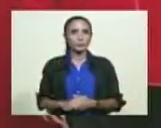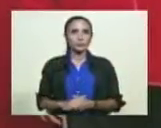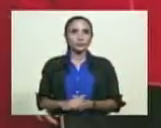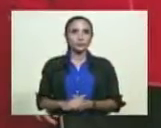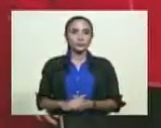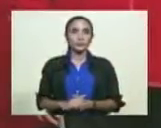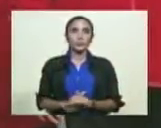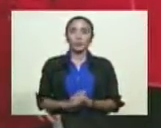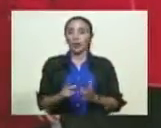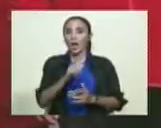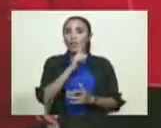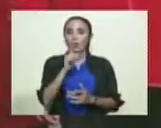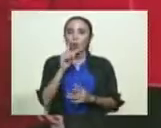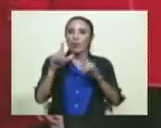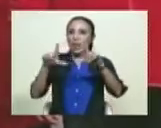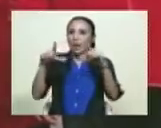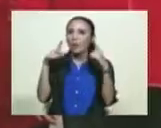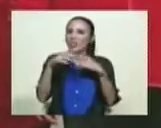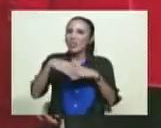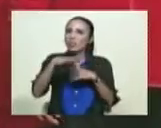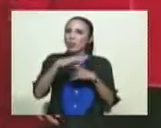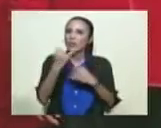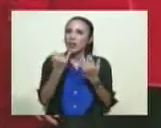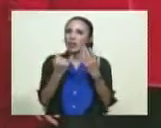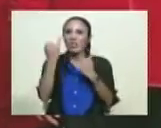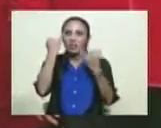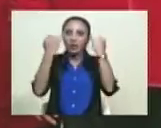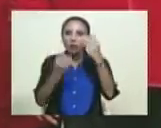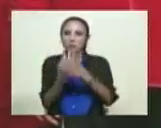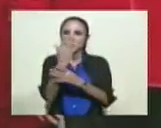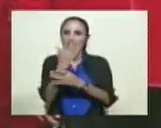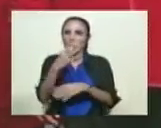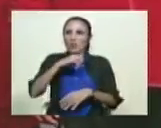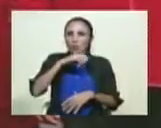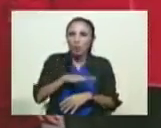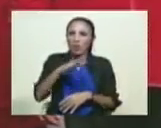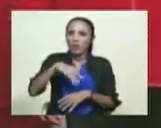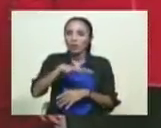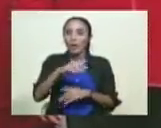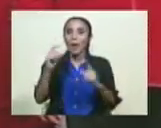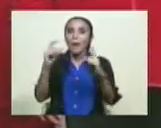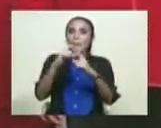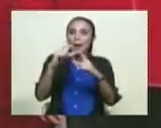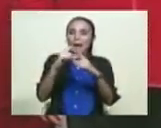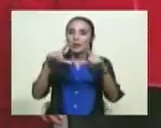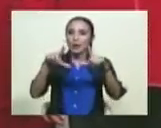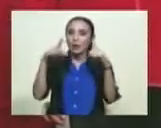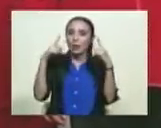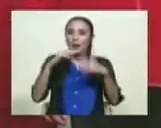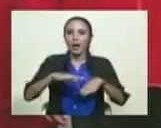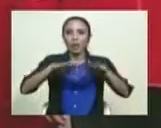El nombre de La Guaira es una palabra caribe.